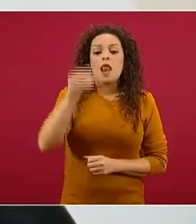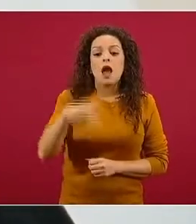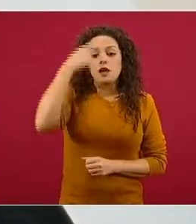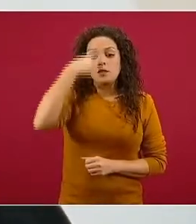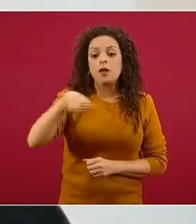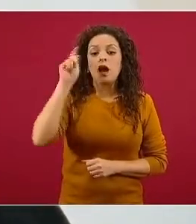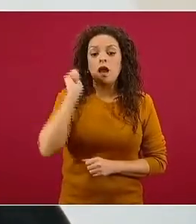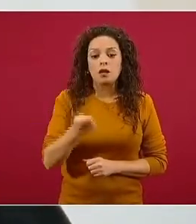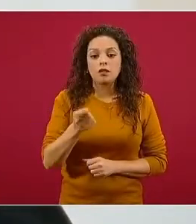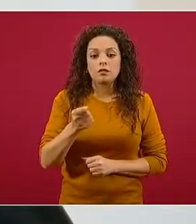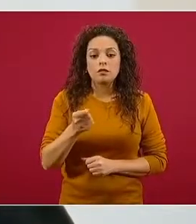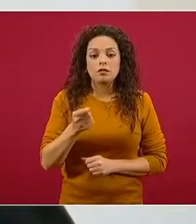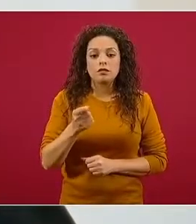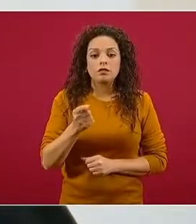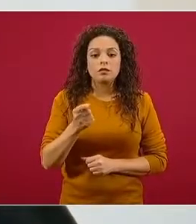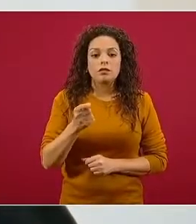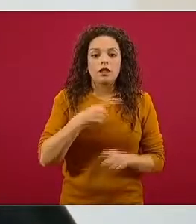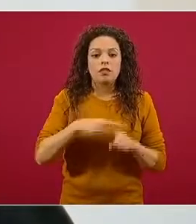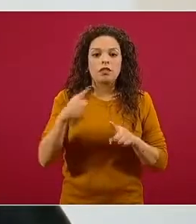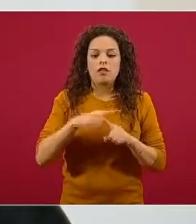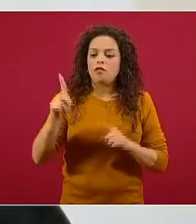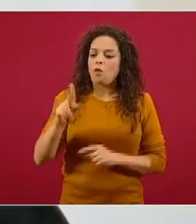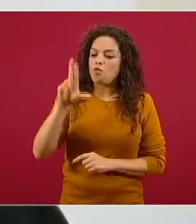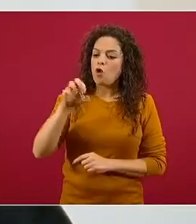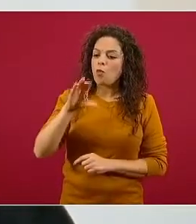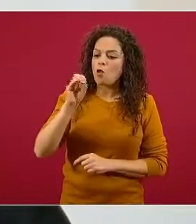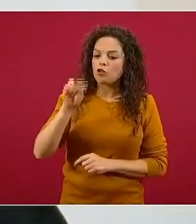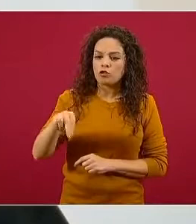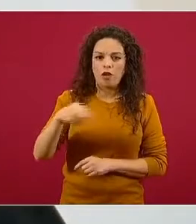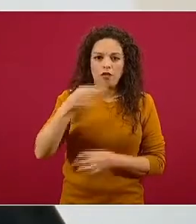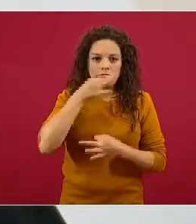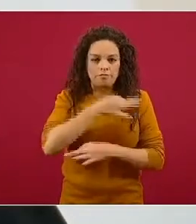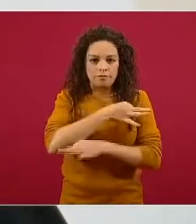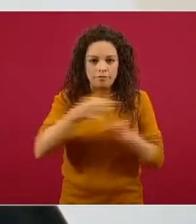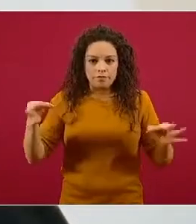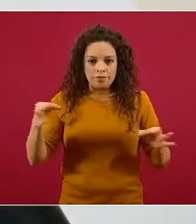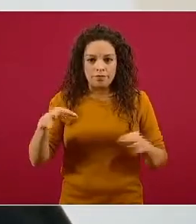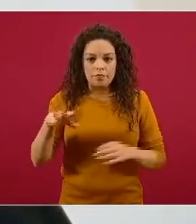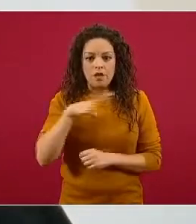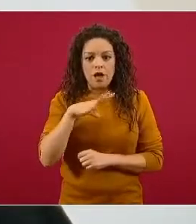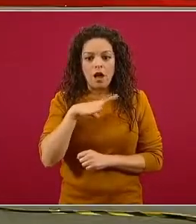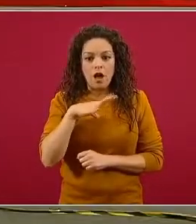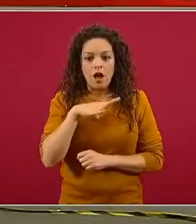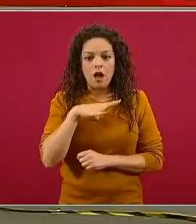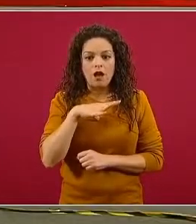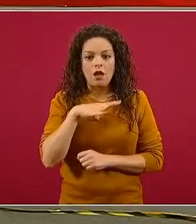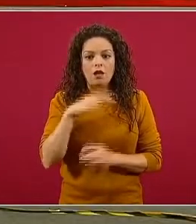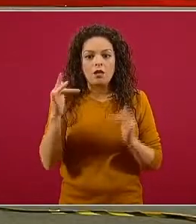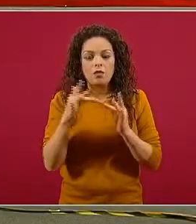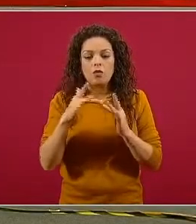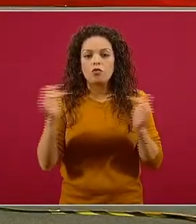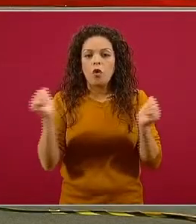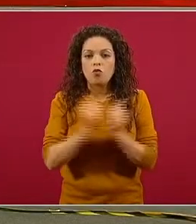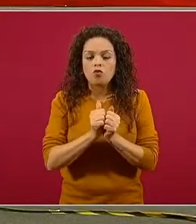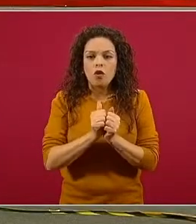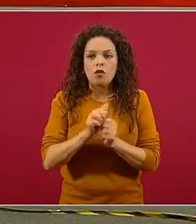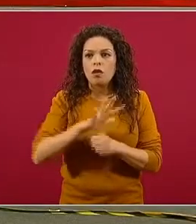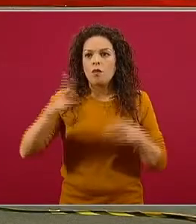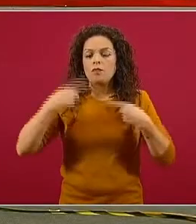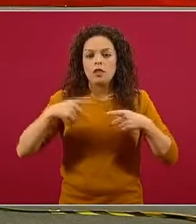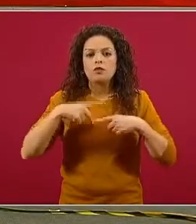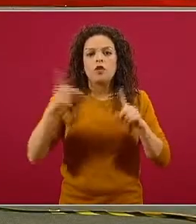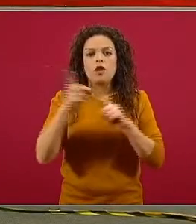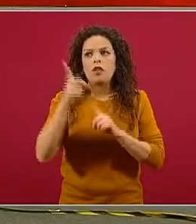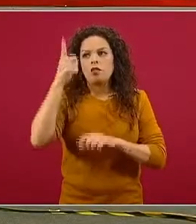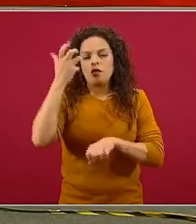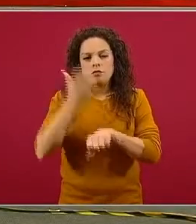promoción. Hemos estado en contacto con todos los turoperadores de Estados Unidos, de Canadá, de América